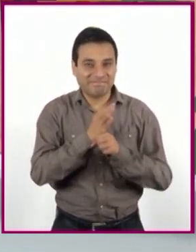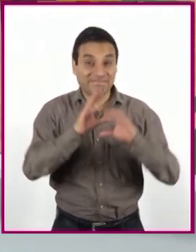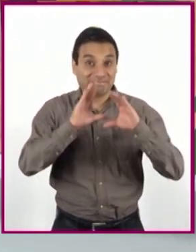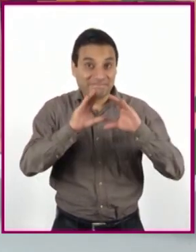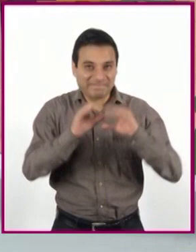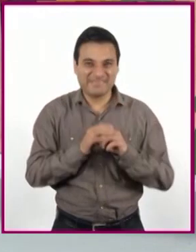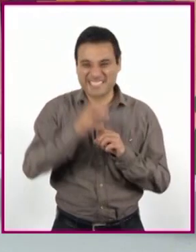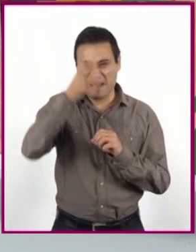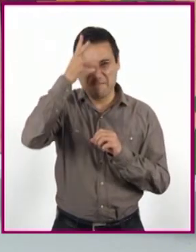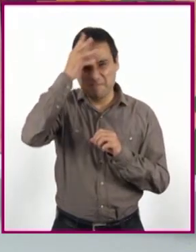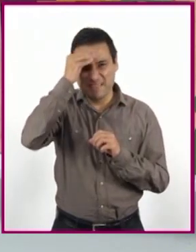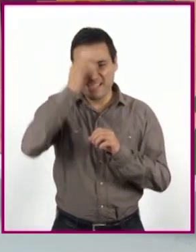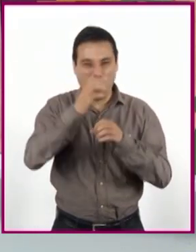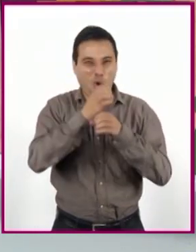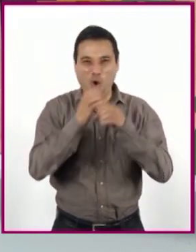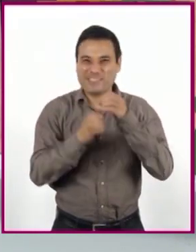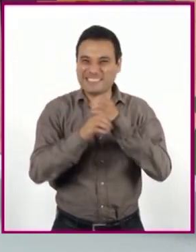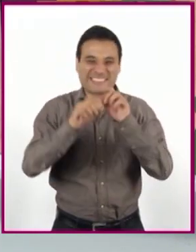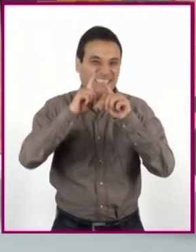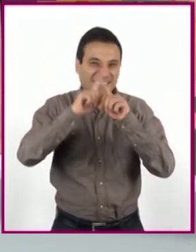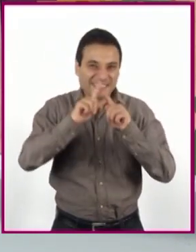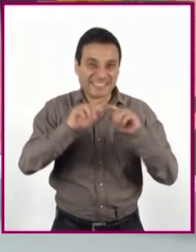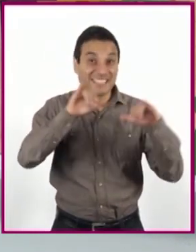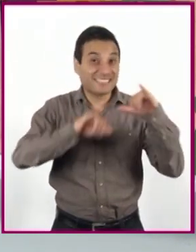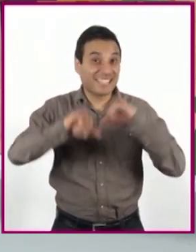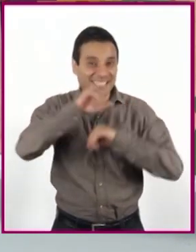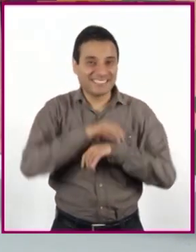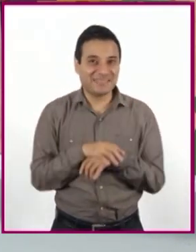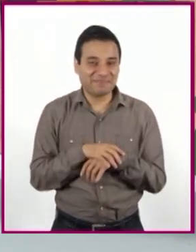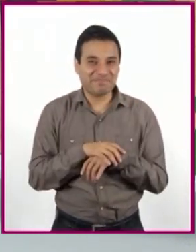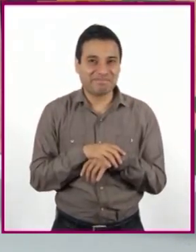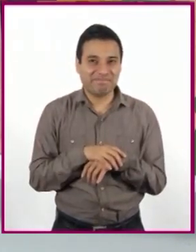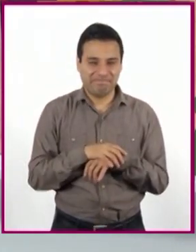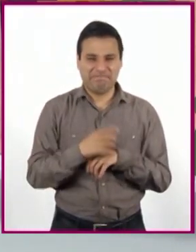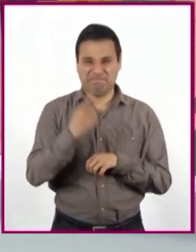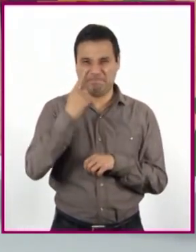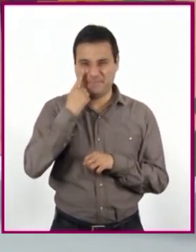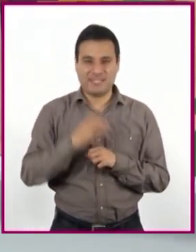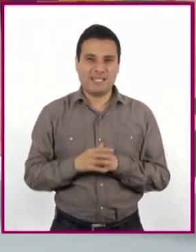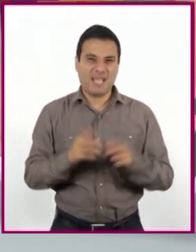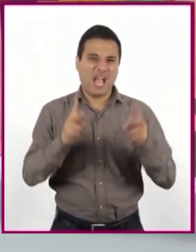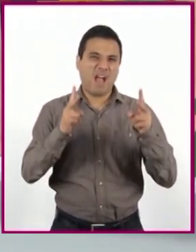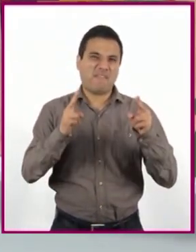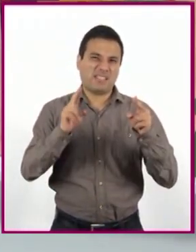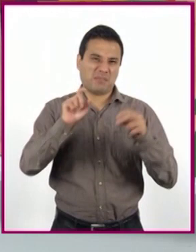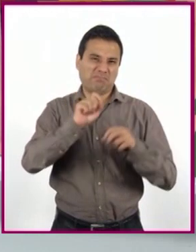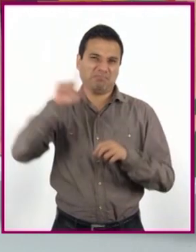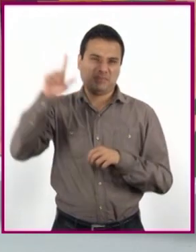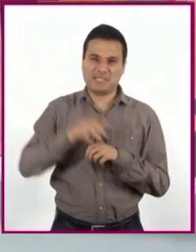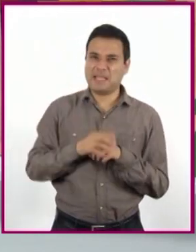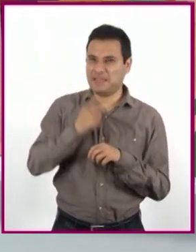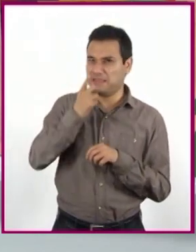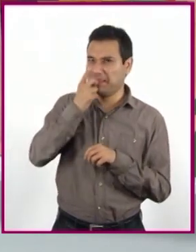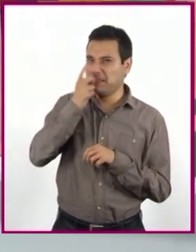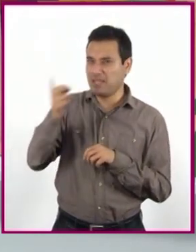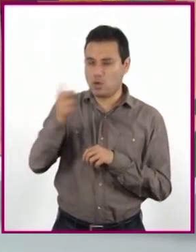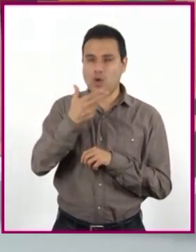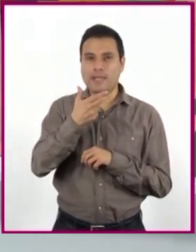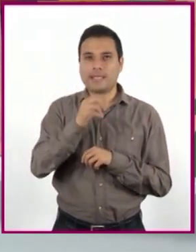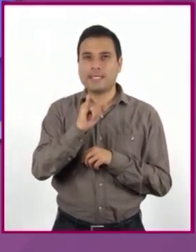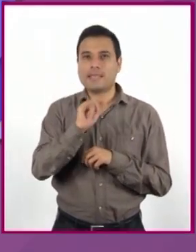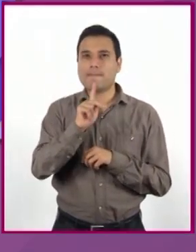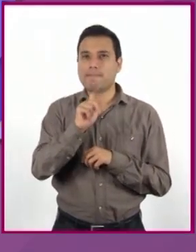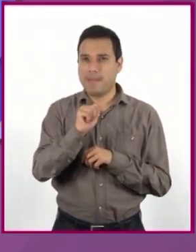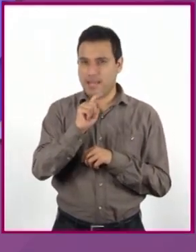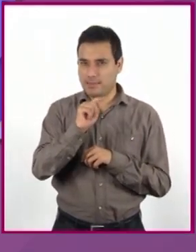aprendiendo sobre el maravilloso mundo de la ciencia. Escuchemos la frase célebre de Hipatia de Alejandría, considerada la primera